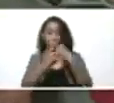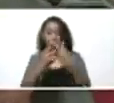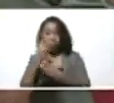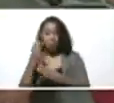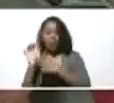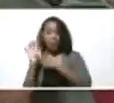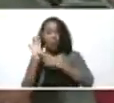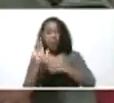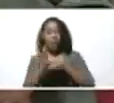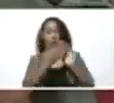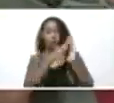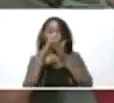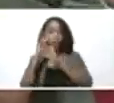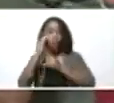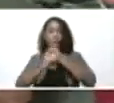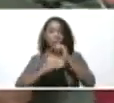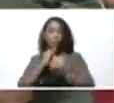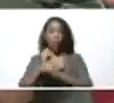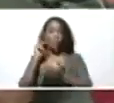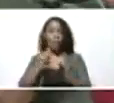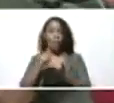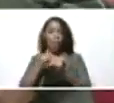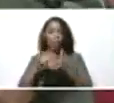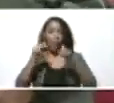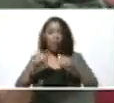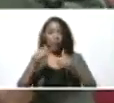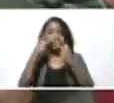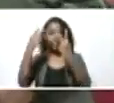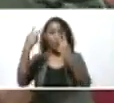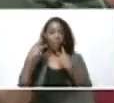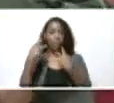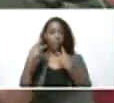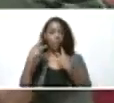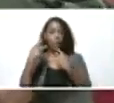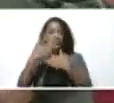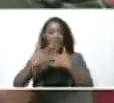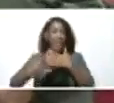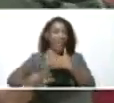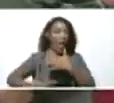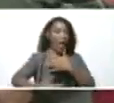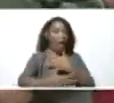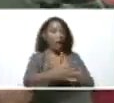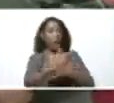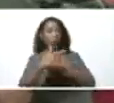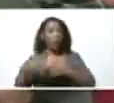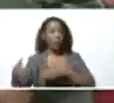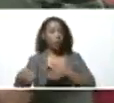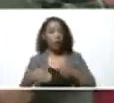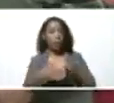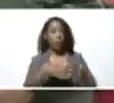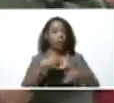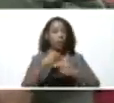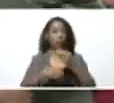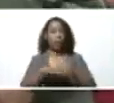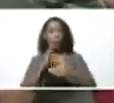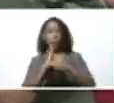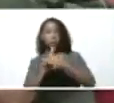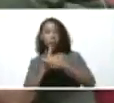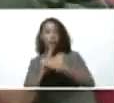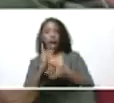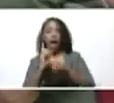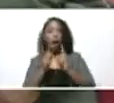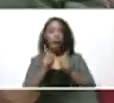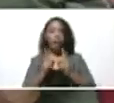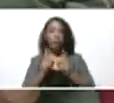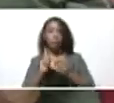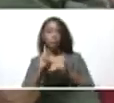representantes de la comunidad internacional aquí presentes, el largo camino, pedregoso muchas veces,